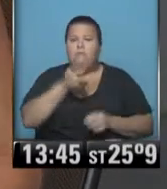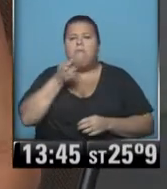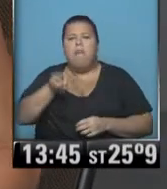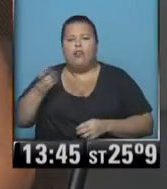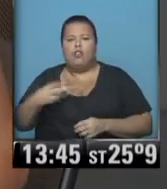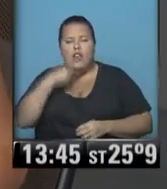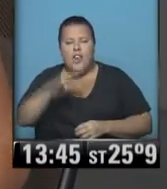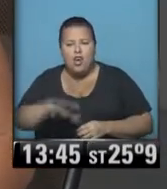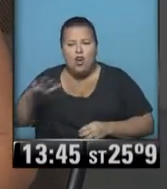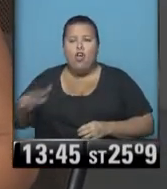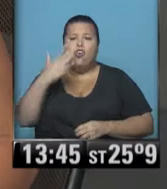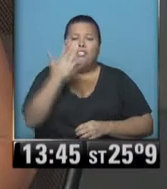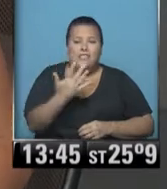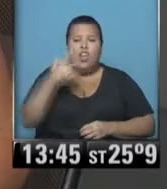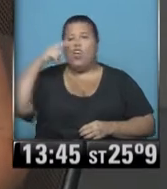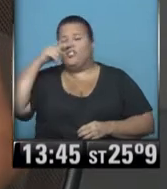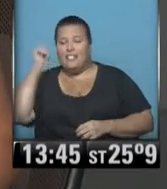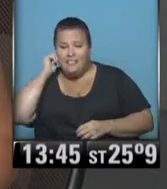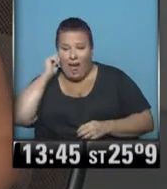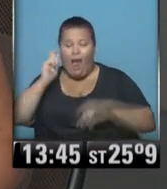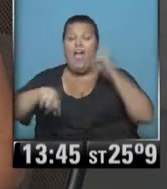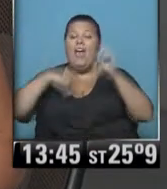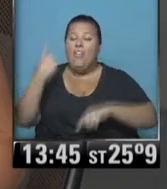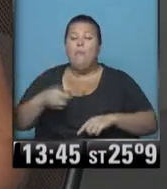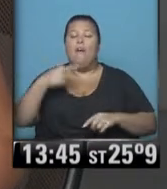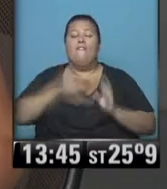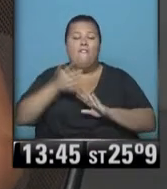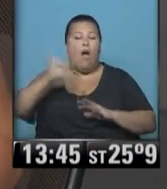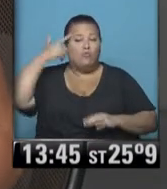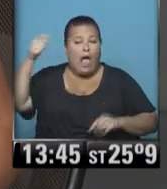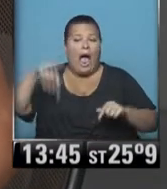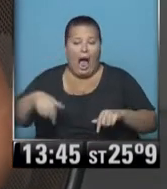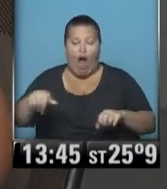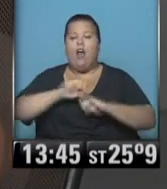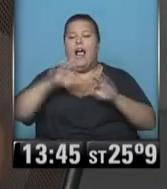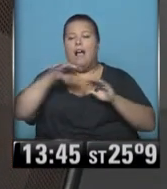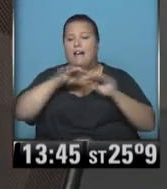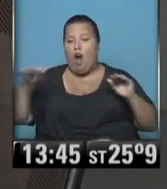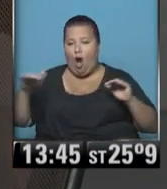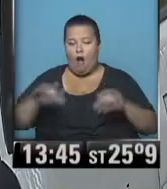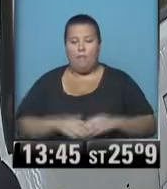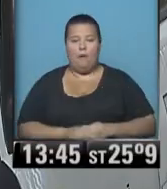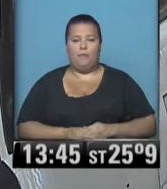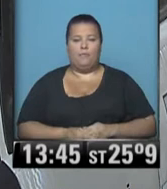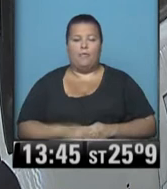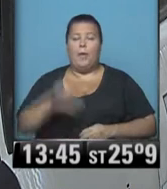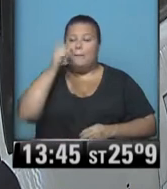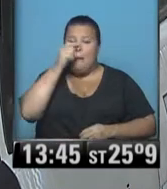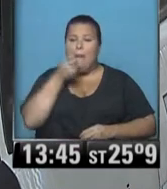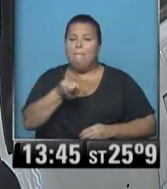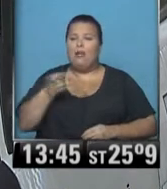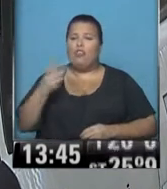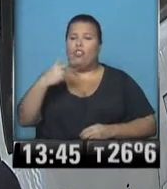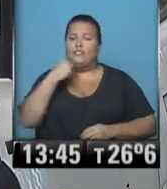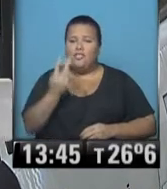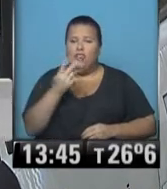sus hijos de 5 y 7 años. Luego intentó suicidarse y está en este momento en coma farmacológico. Un padre mató a sus dos hijos